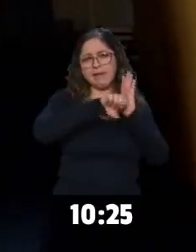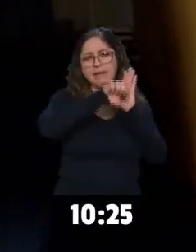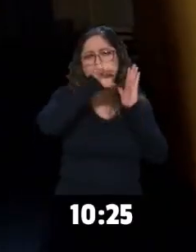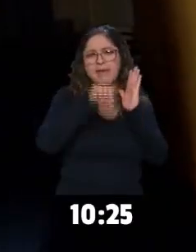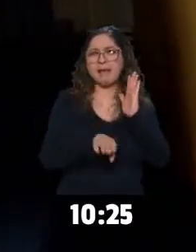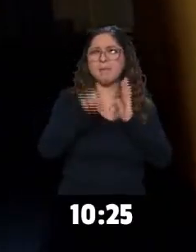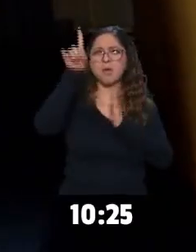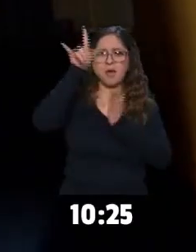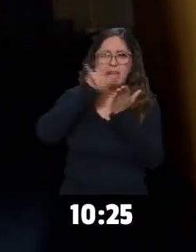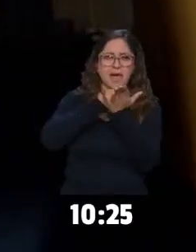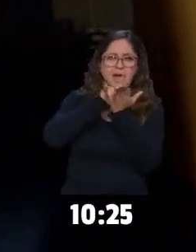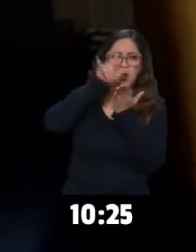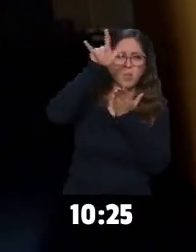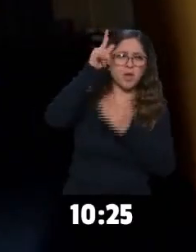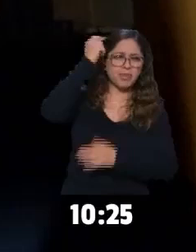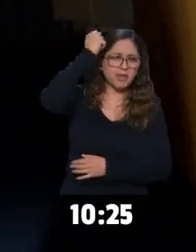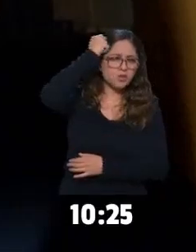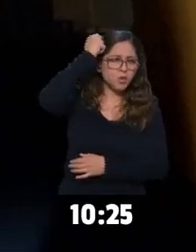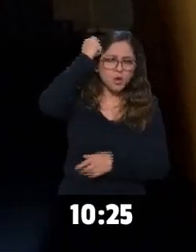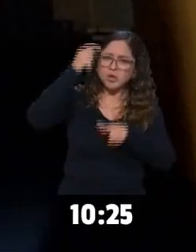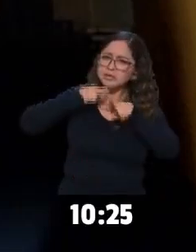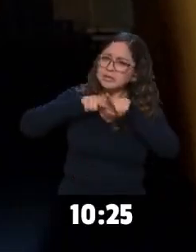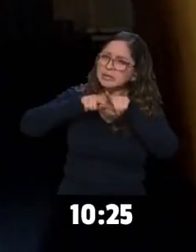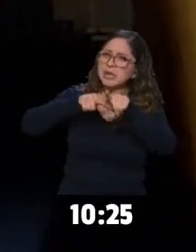Ese proyecto y ese trabajo